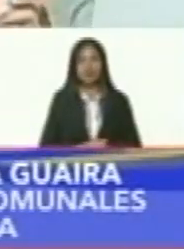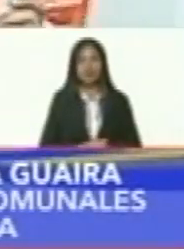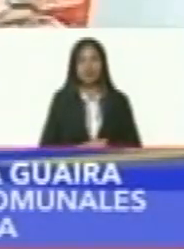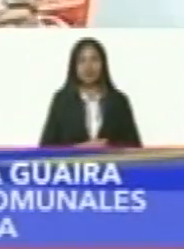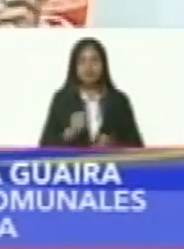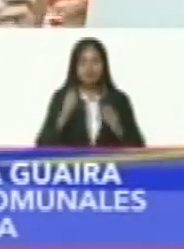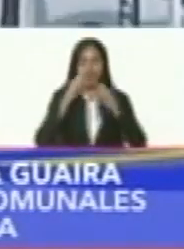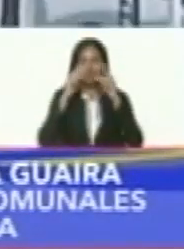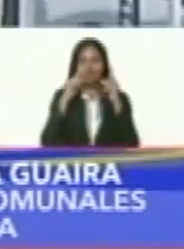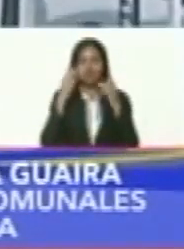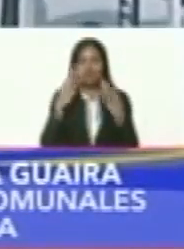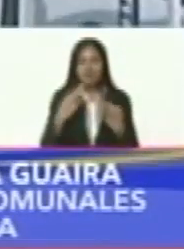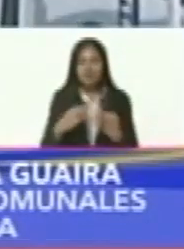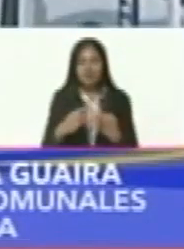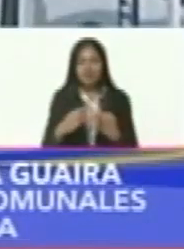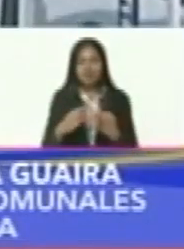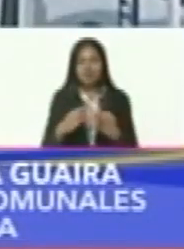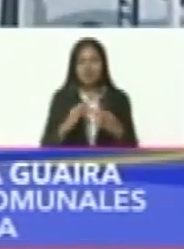Impresionante.